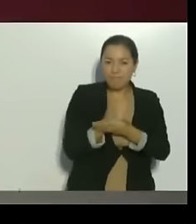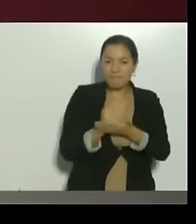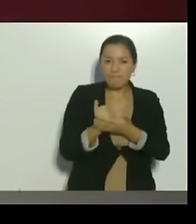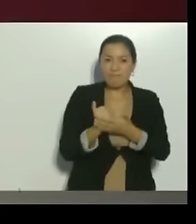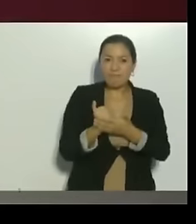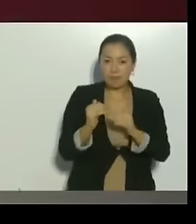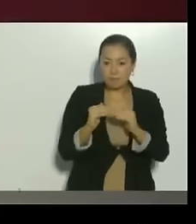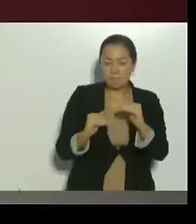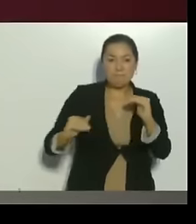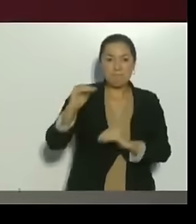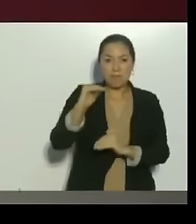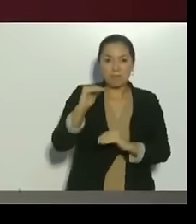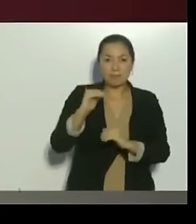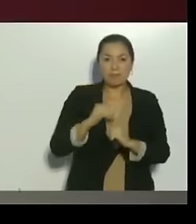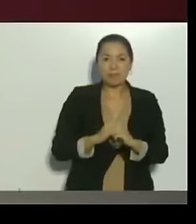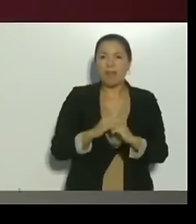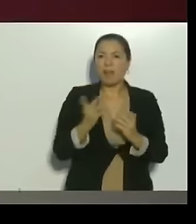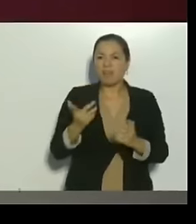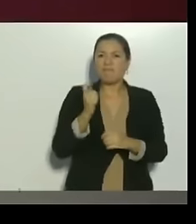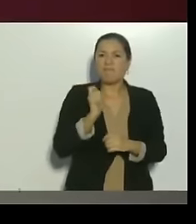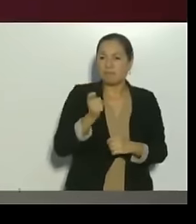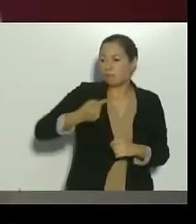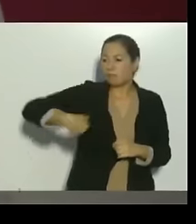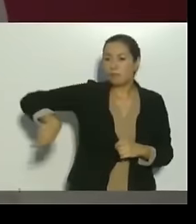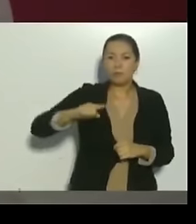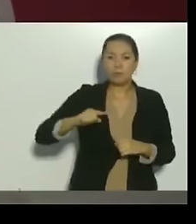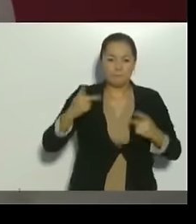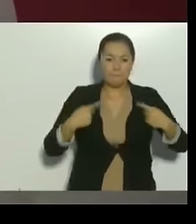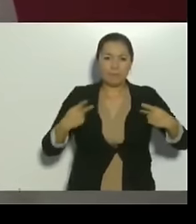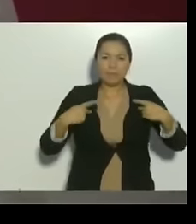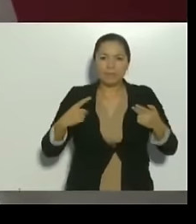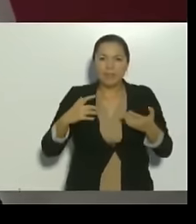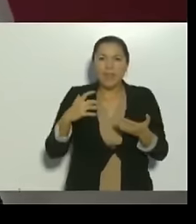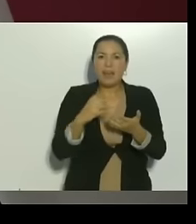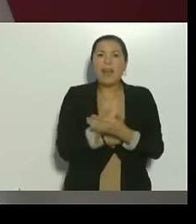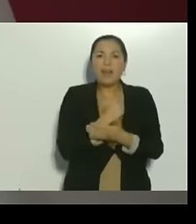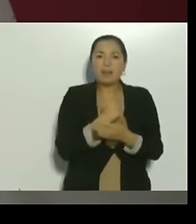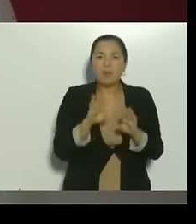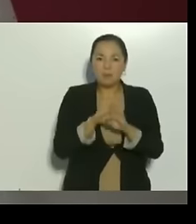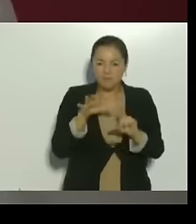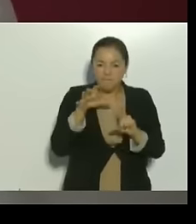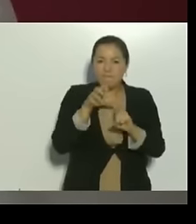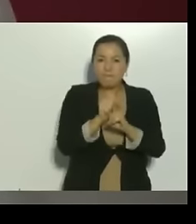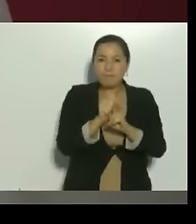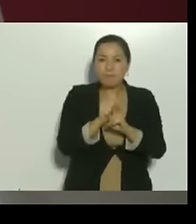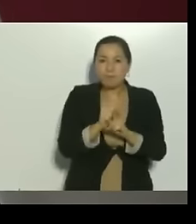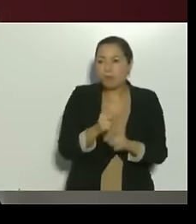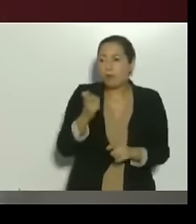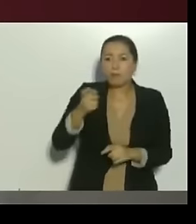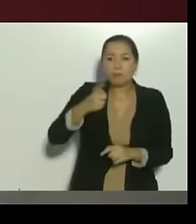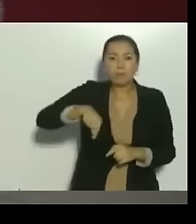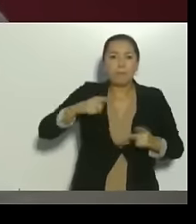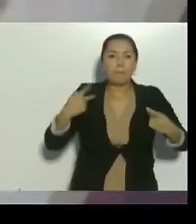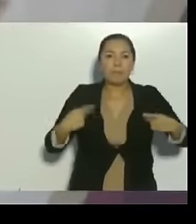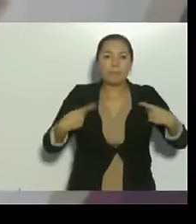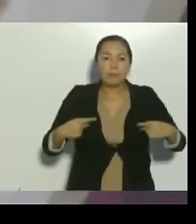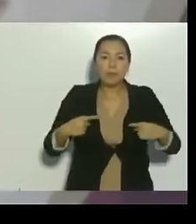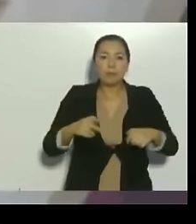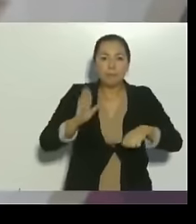eso que la gente tuviese ingresos para